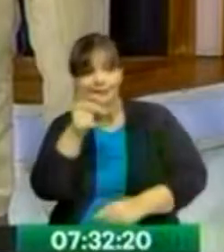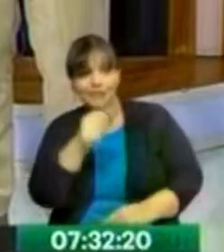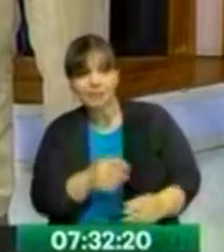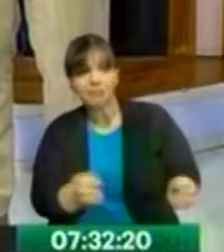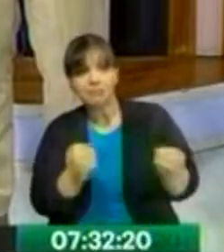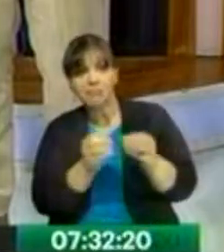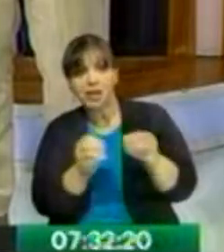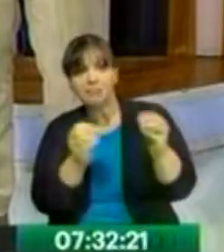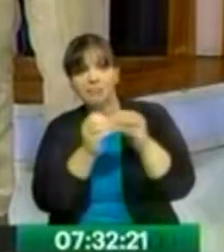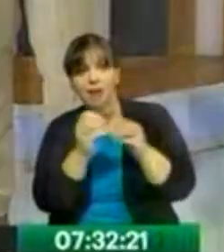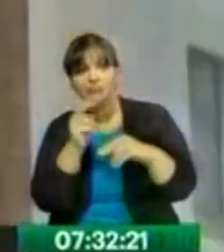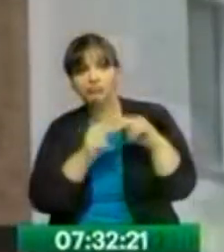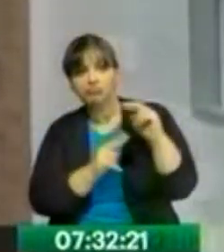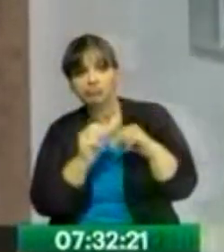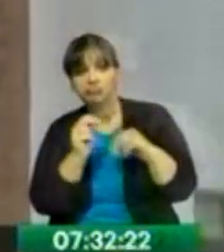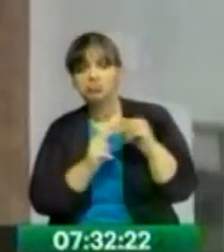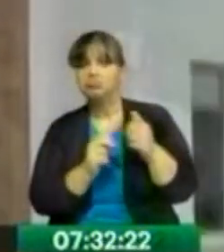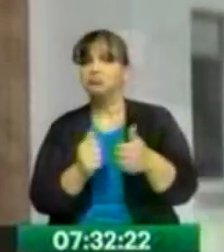Veamos.